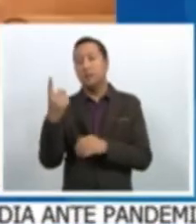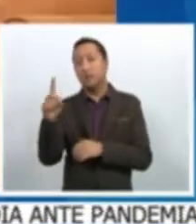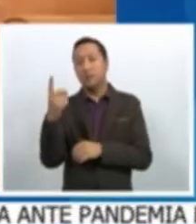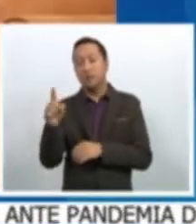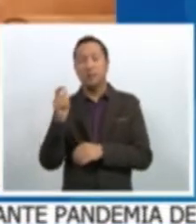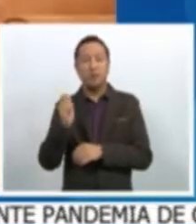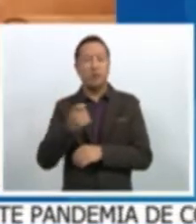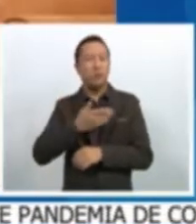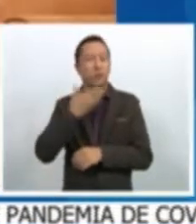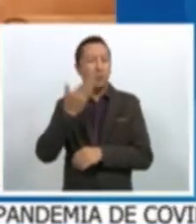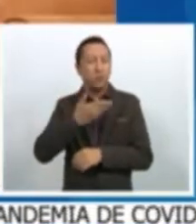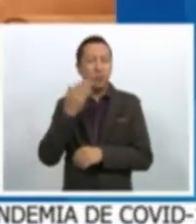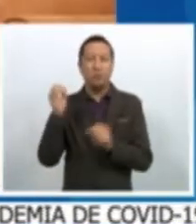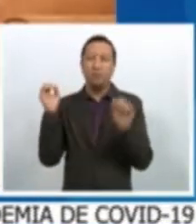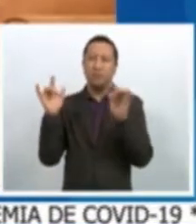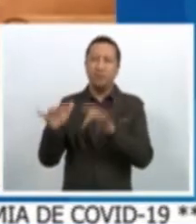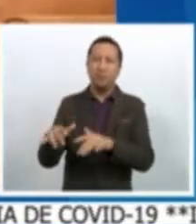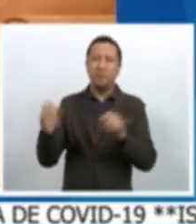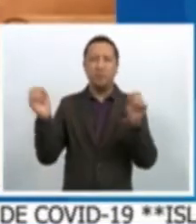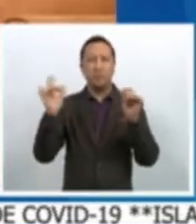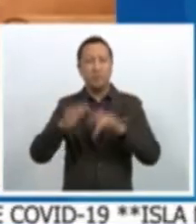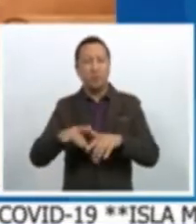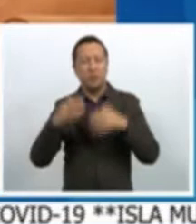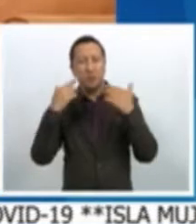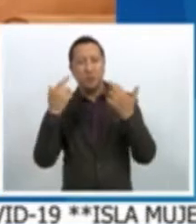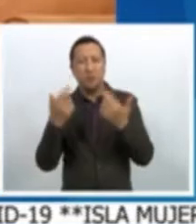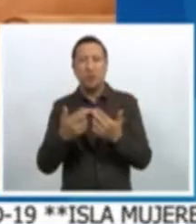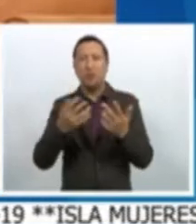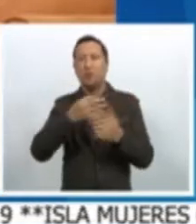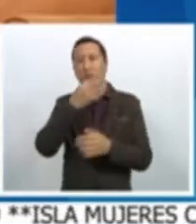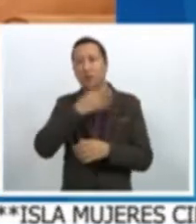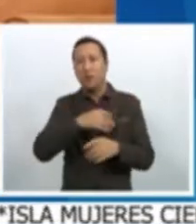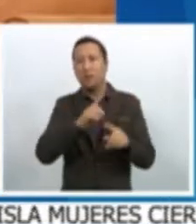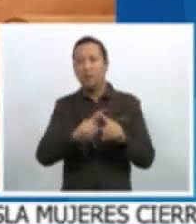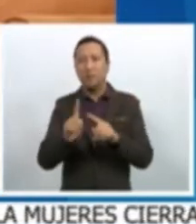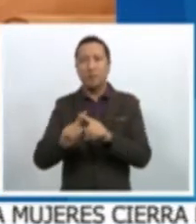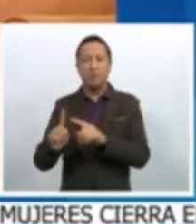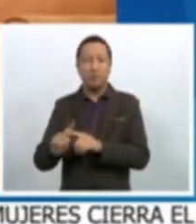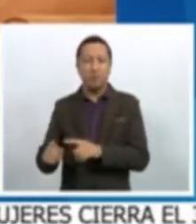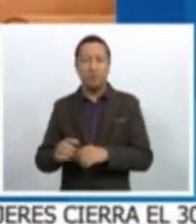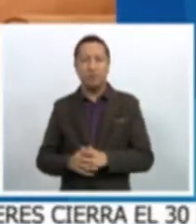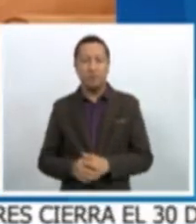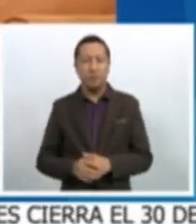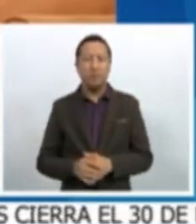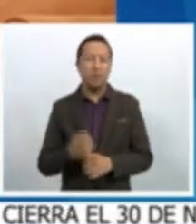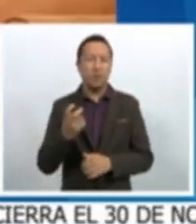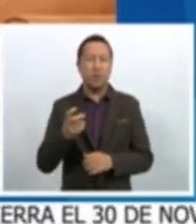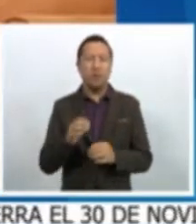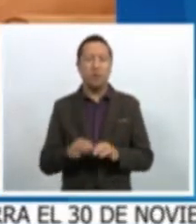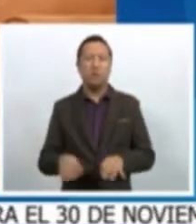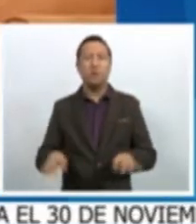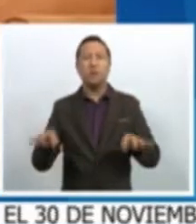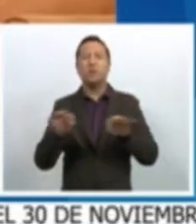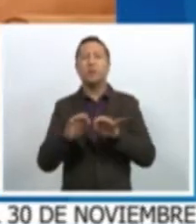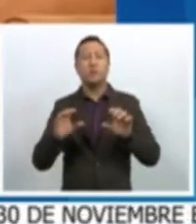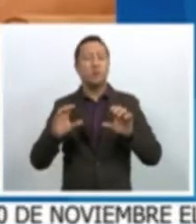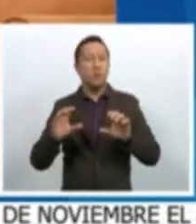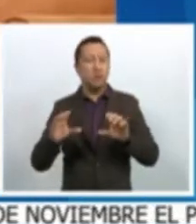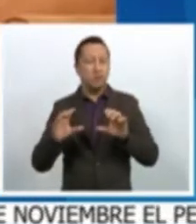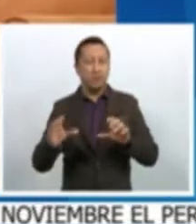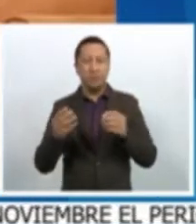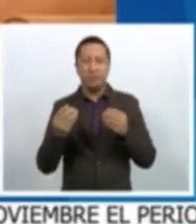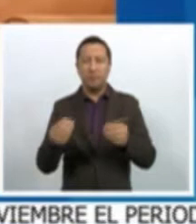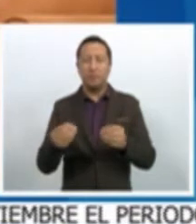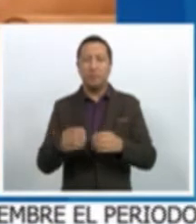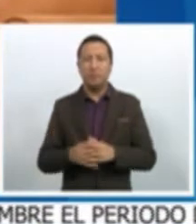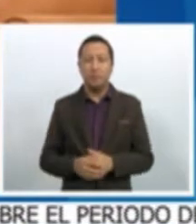apapacho, por muchas reuniones como habitualmente suelen ser las posadas y demás convivencias que se presentan en este mes